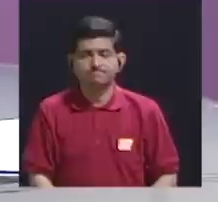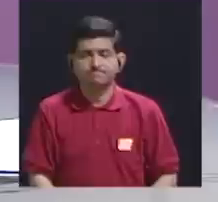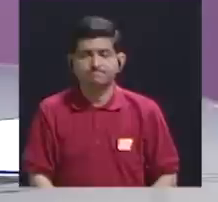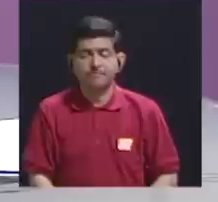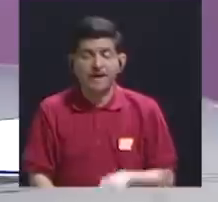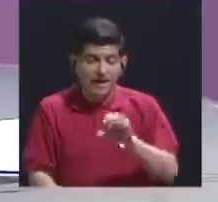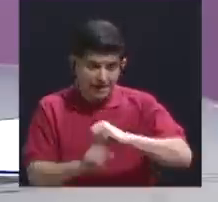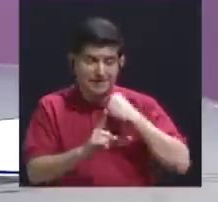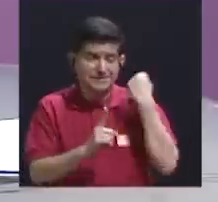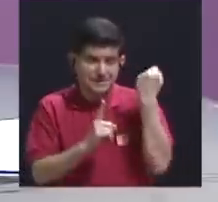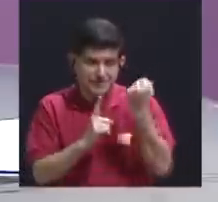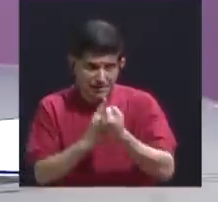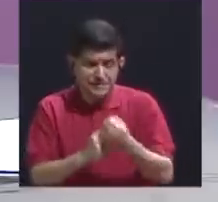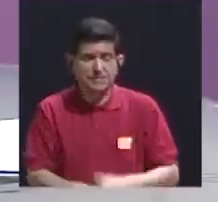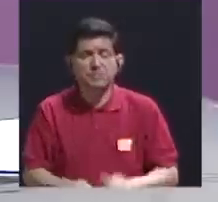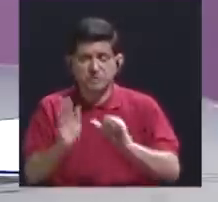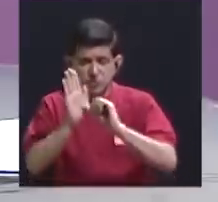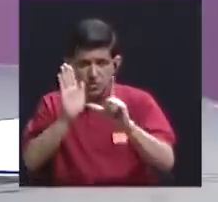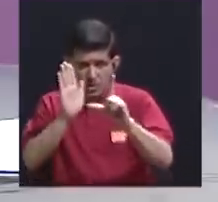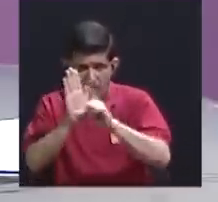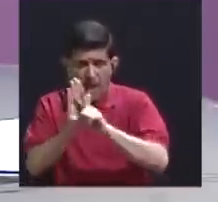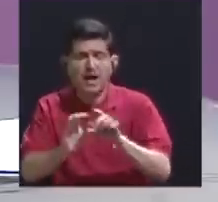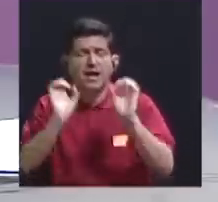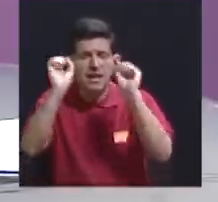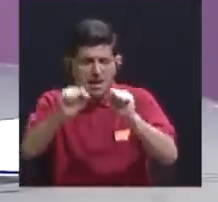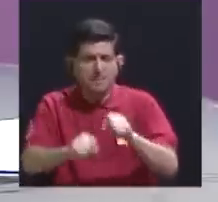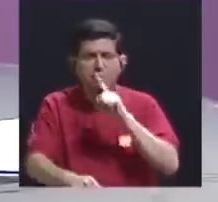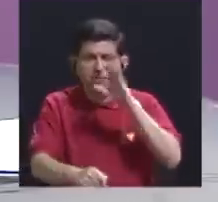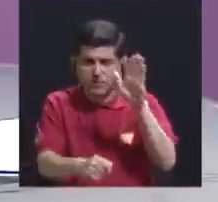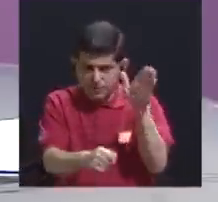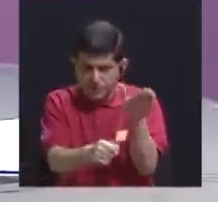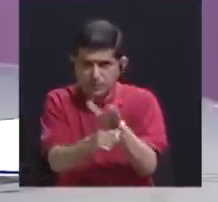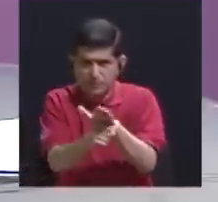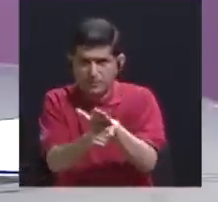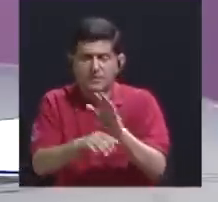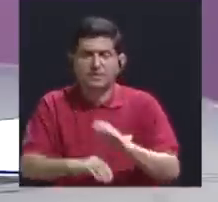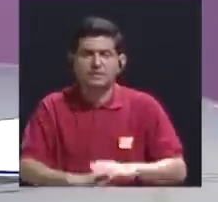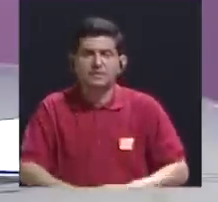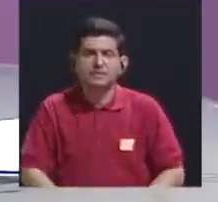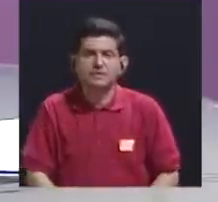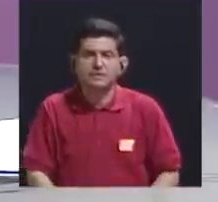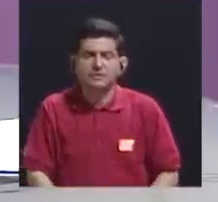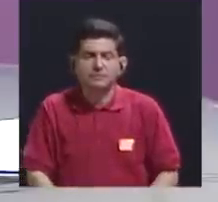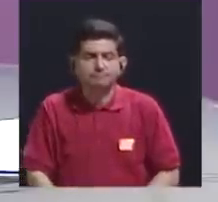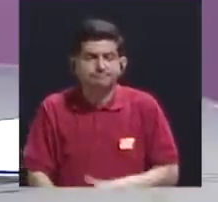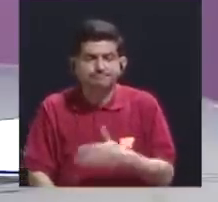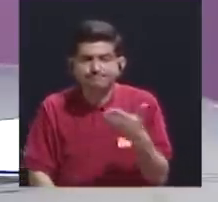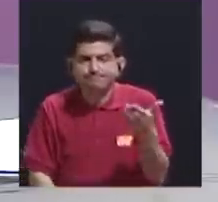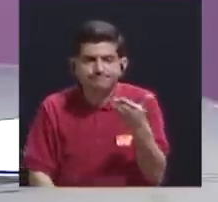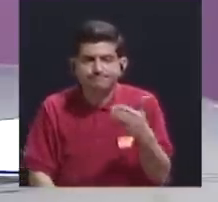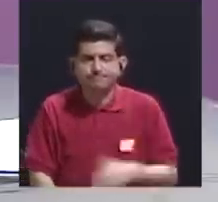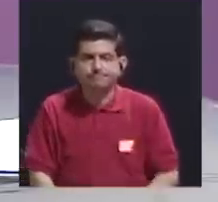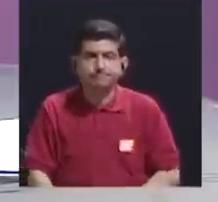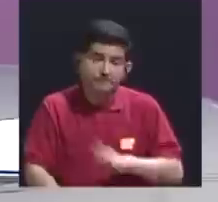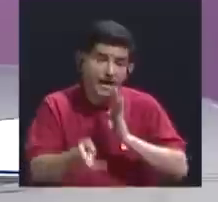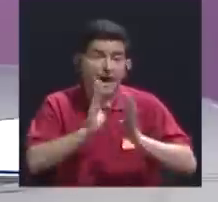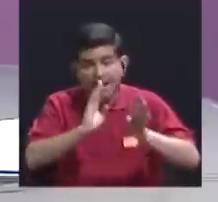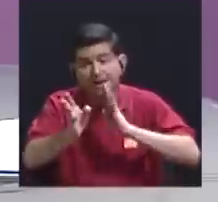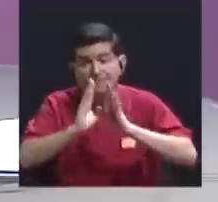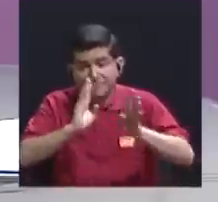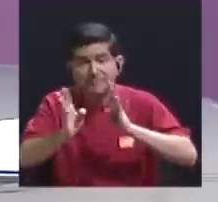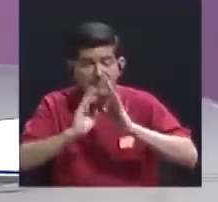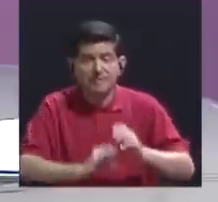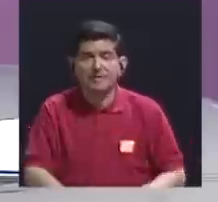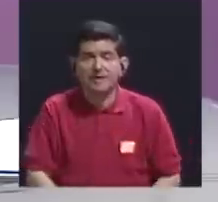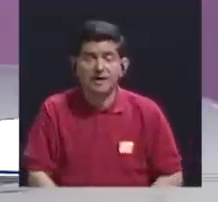a en el parlamento a conseguir pues conversar con